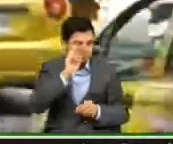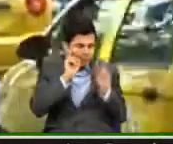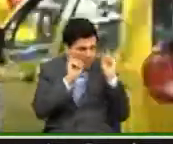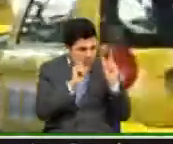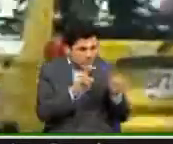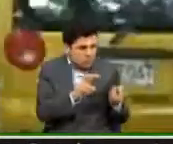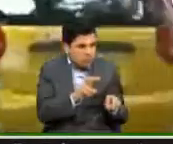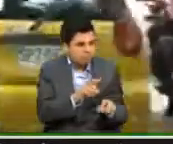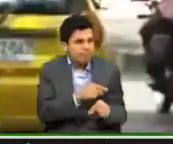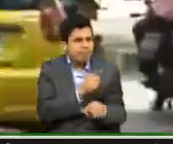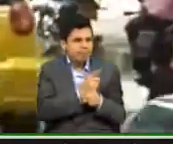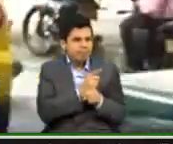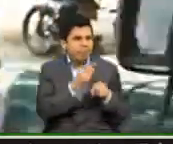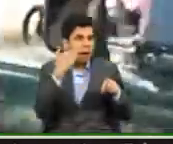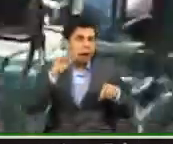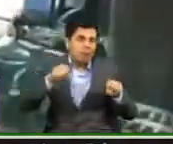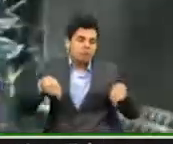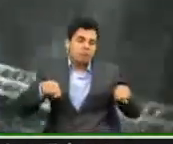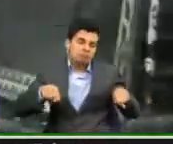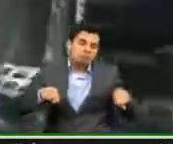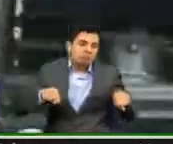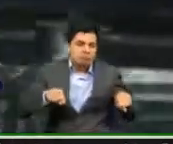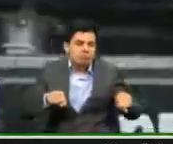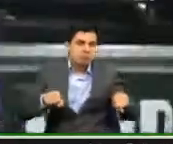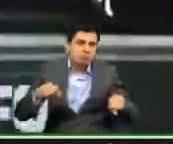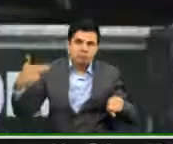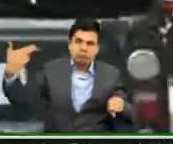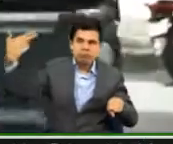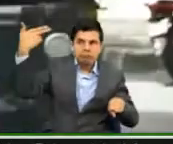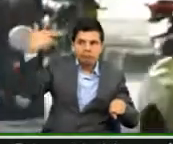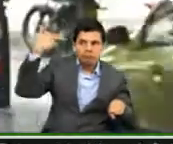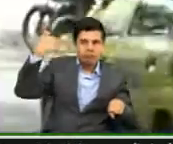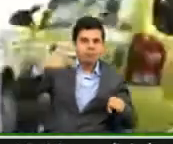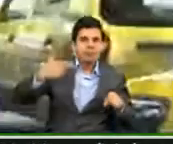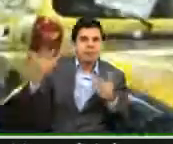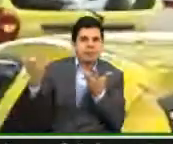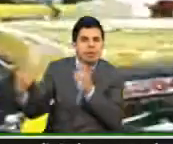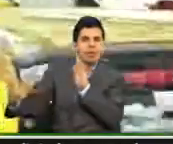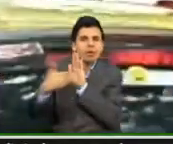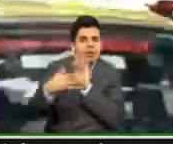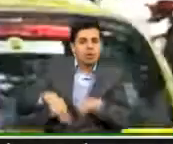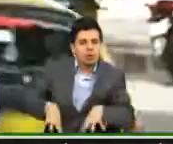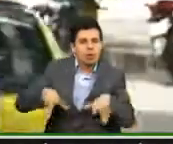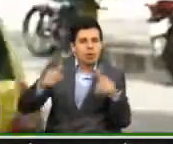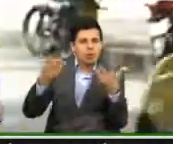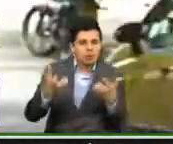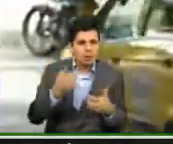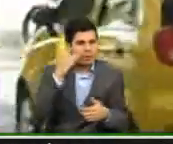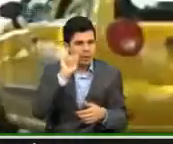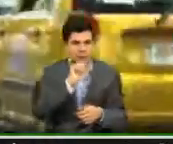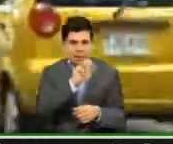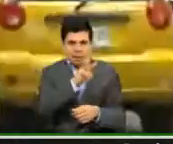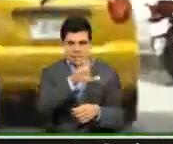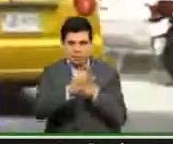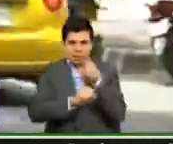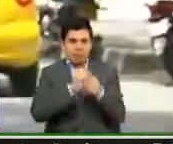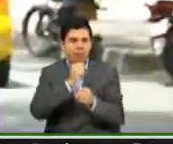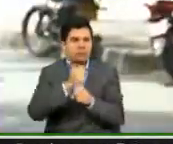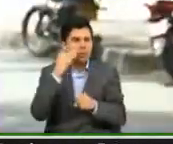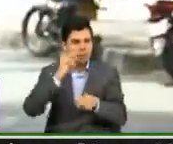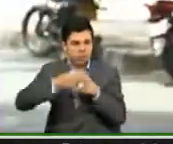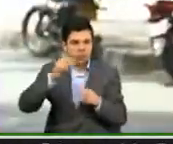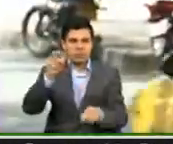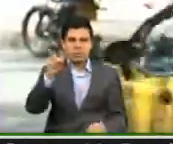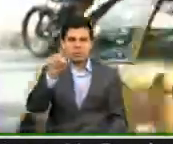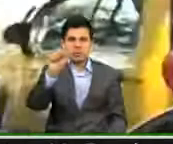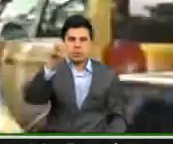habían expresado, un hurto. Según las autoridades, esta mujer de 35 años de edad, identificada como Sandra García